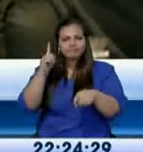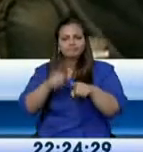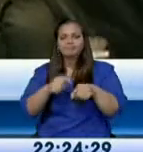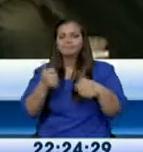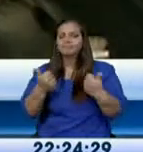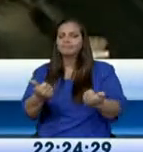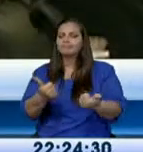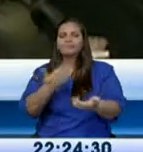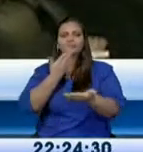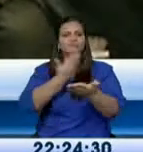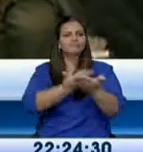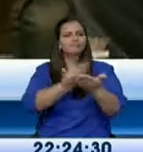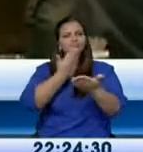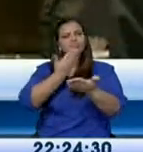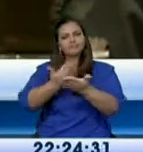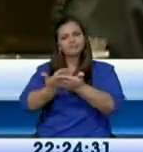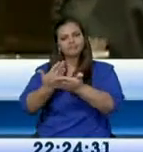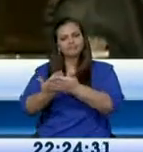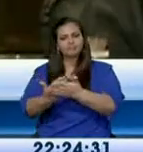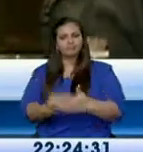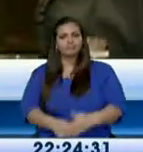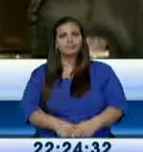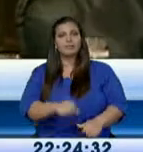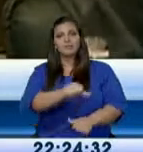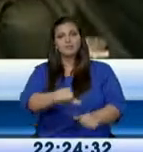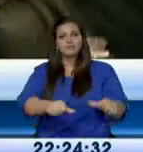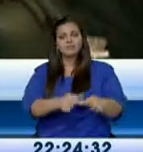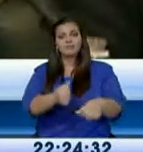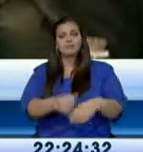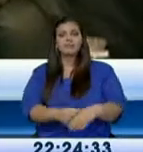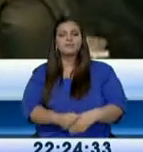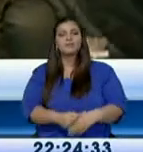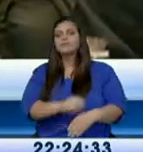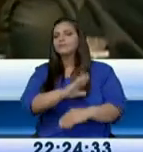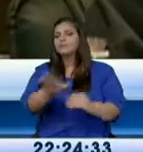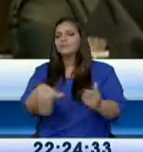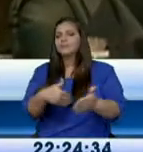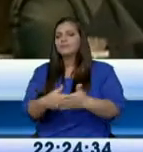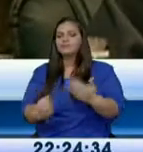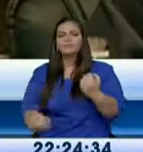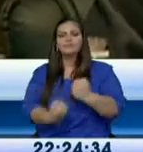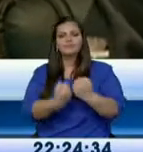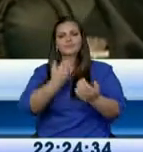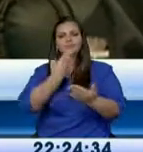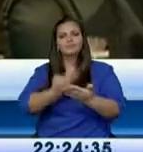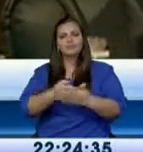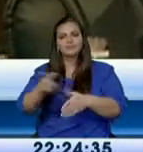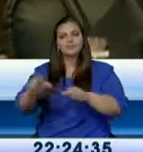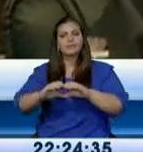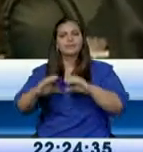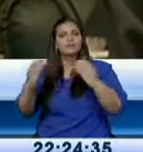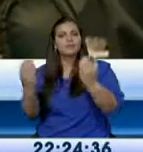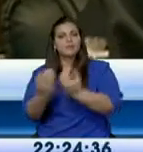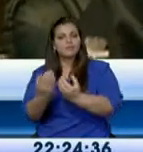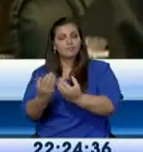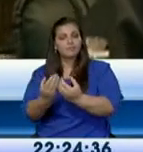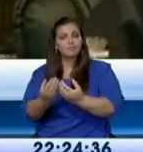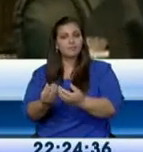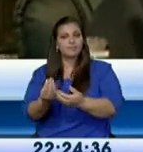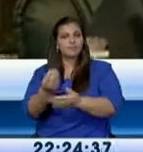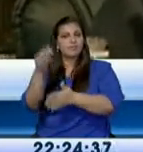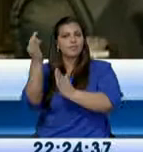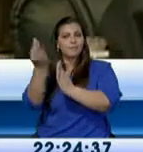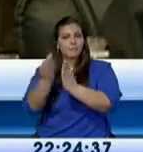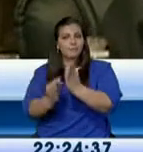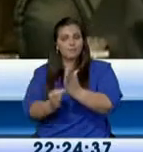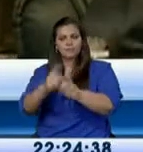empresa Metro de Quito, de la Administración General, agradecer también por supuesto el trabajo de la Comisión de Presupuesto y de todos los